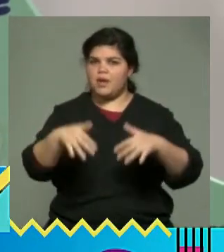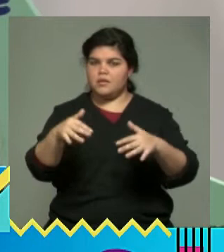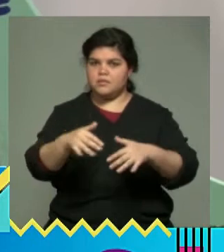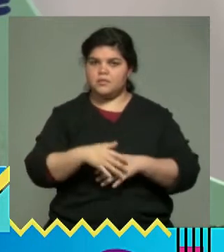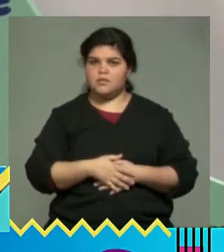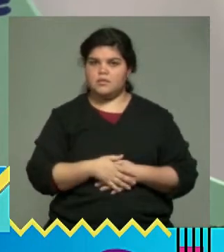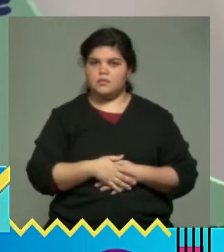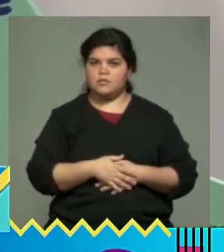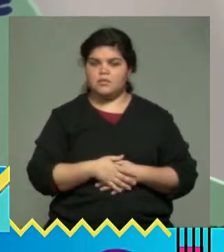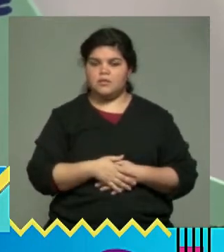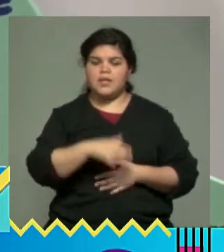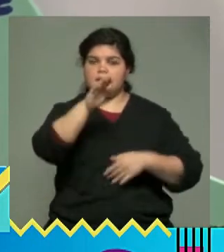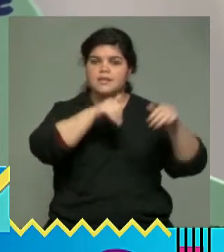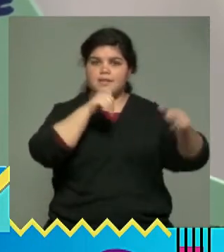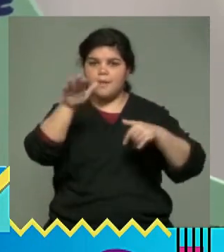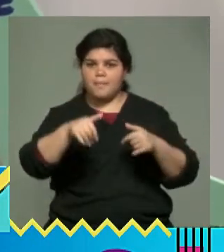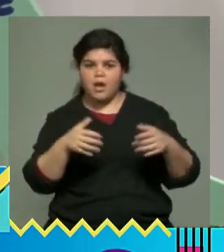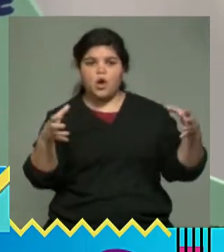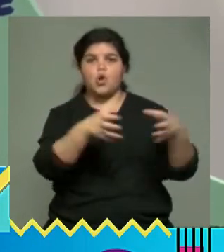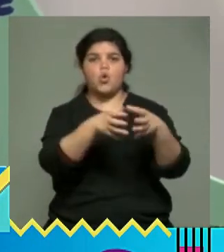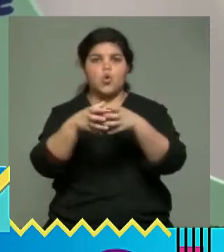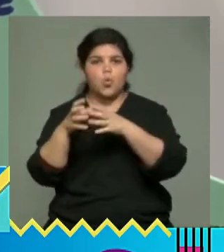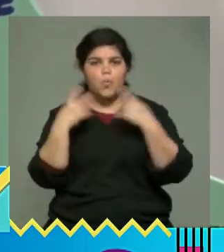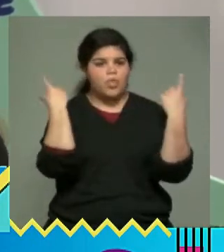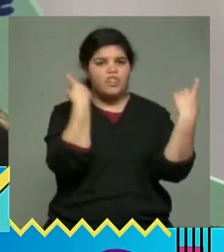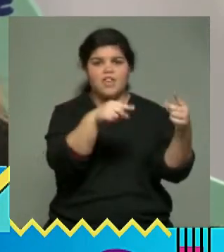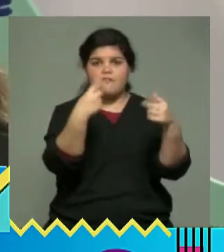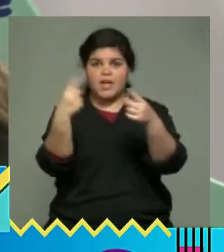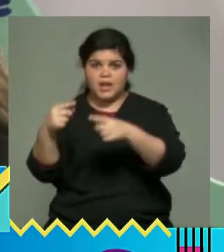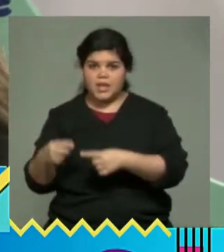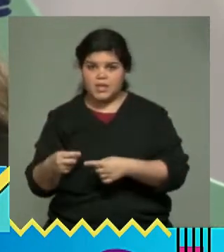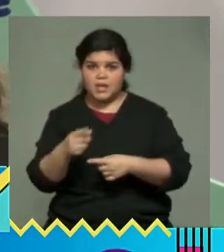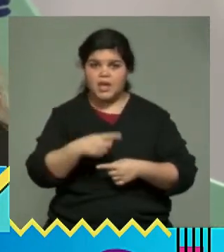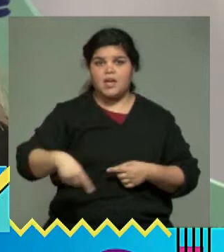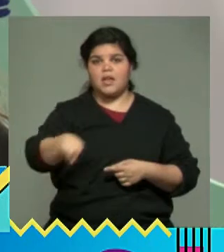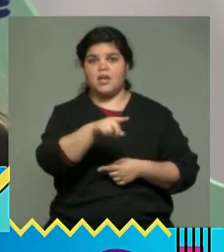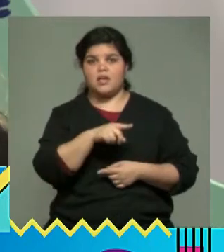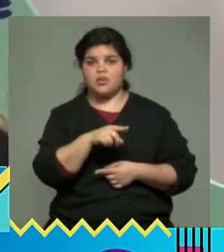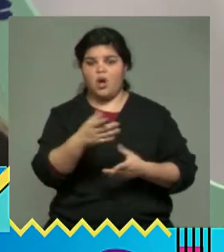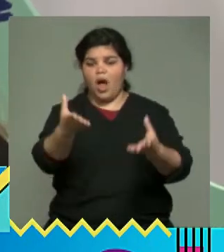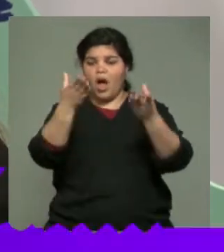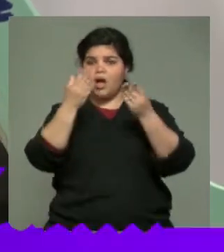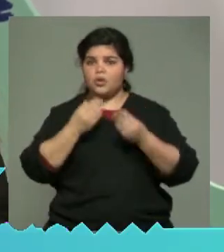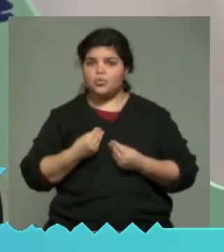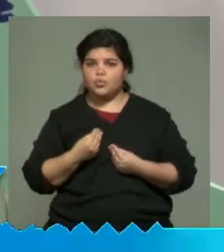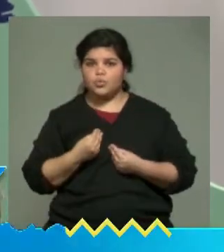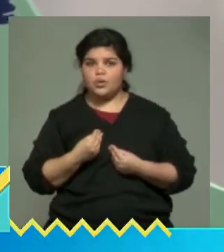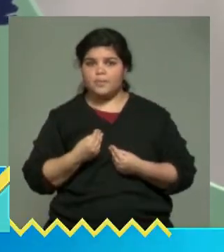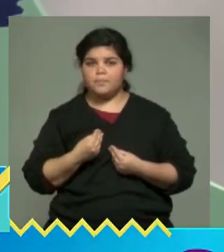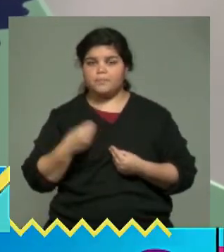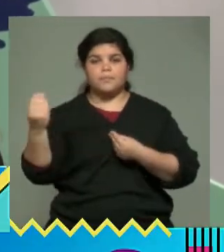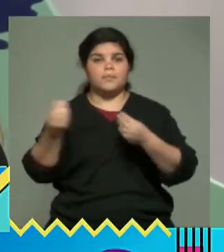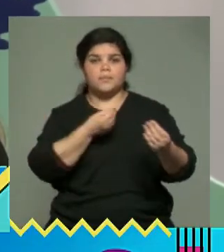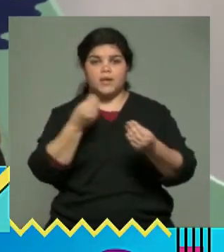a distintos sectores, distintos actores sociales que nos iban a ayudar como a definir la